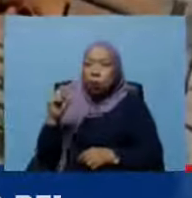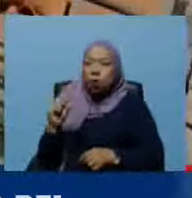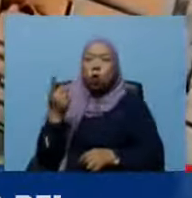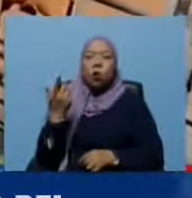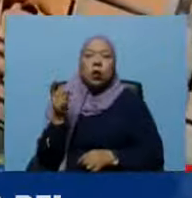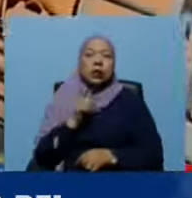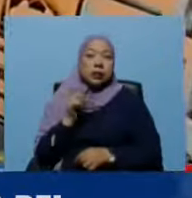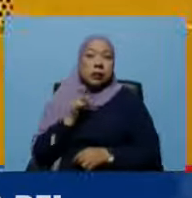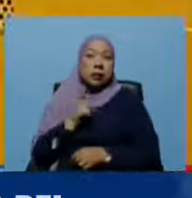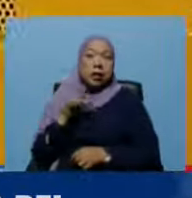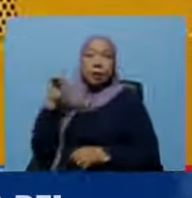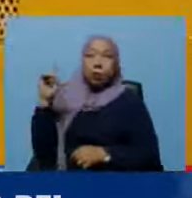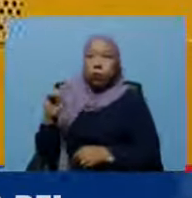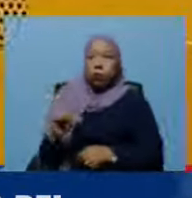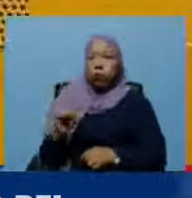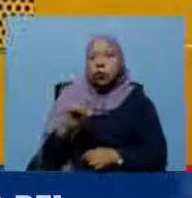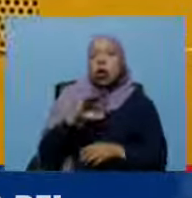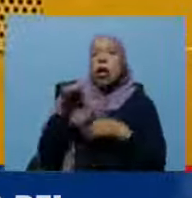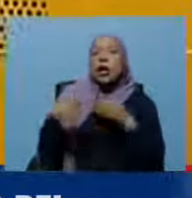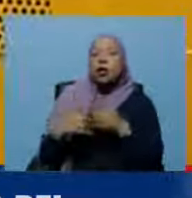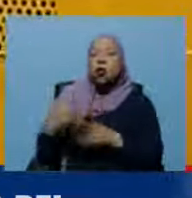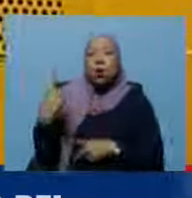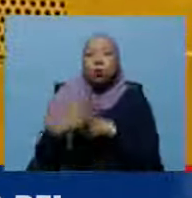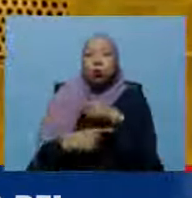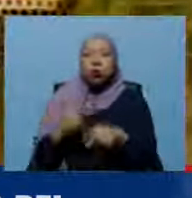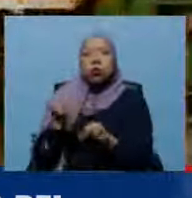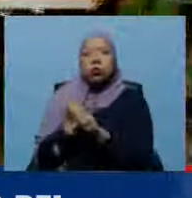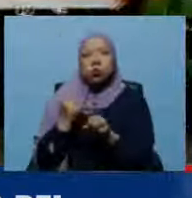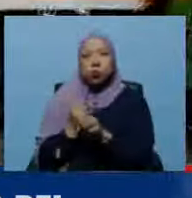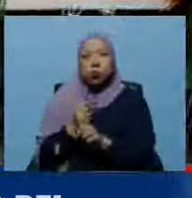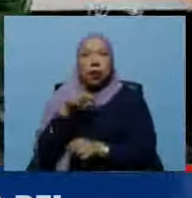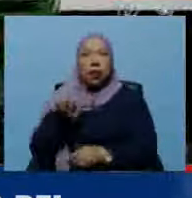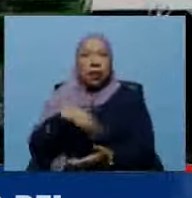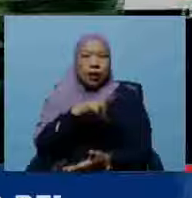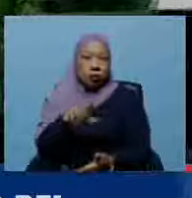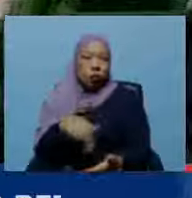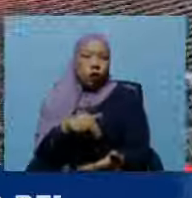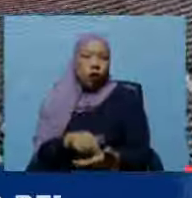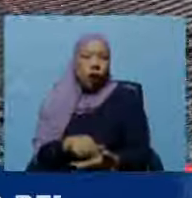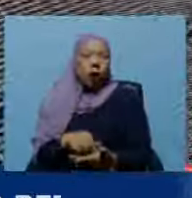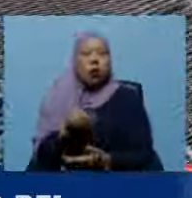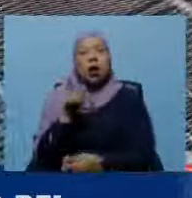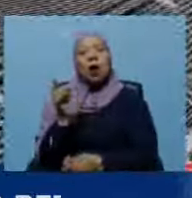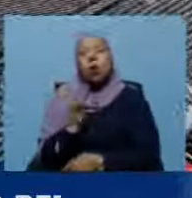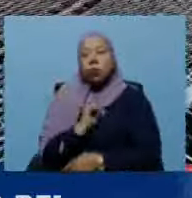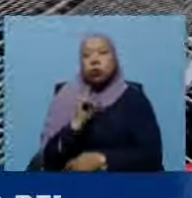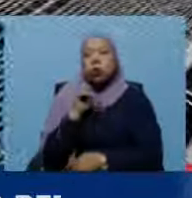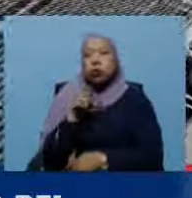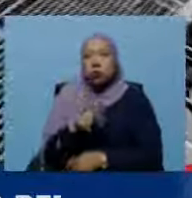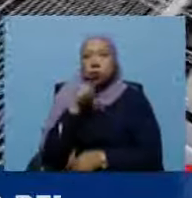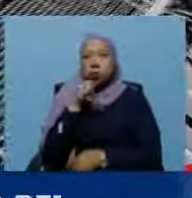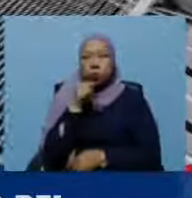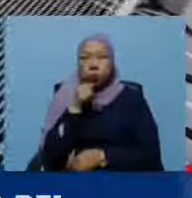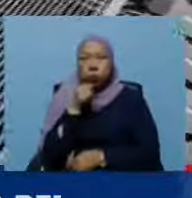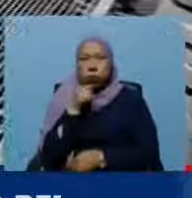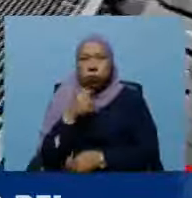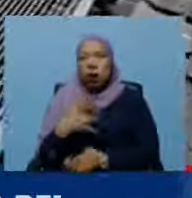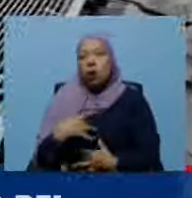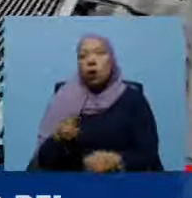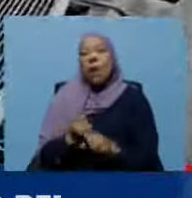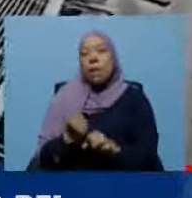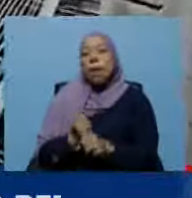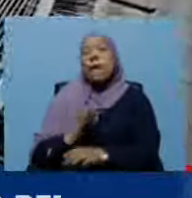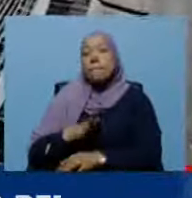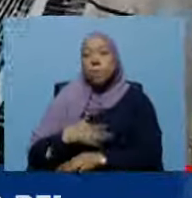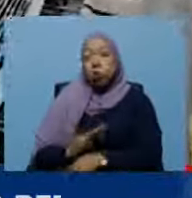es que todo el sector productivo incentiva lo que es la producción nacional y, ¿por qué no?, también estamos dispuestos y tenemos la